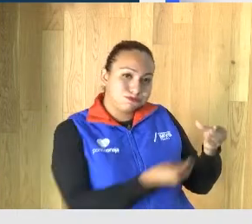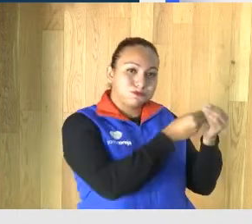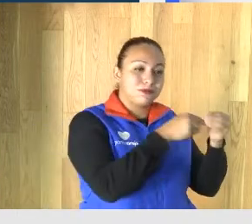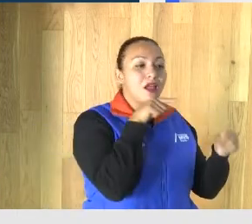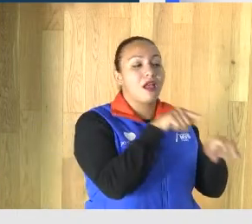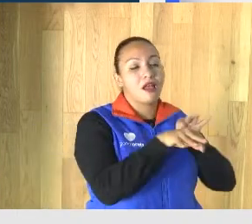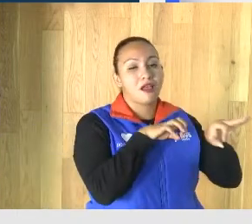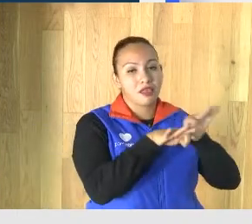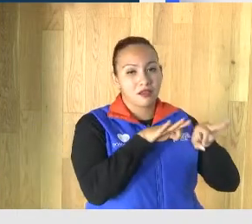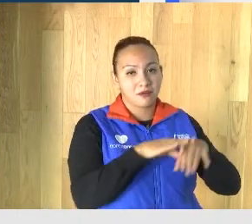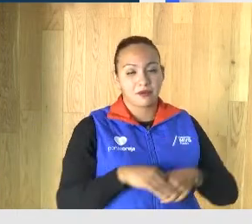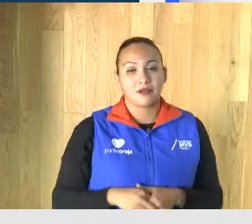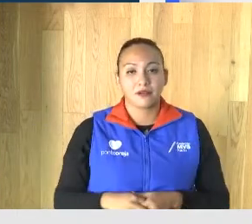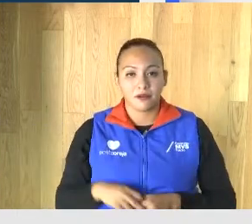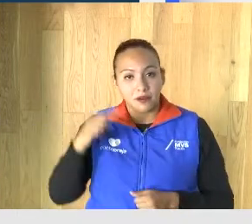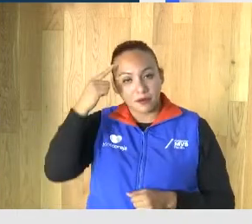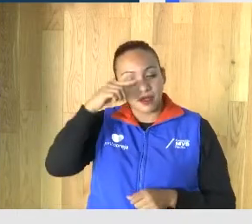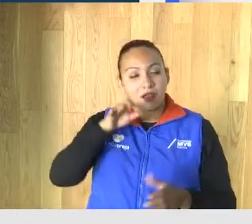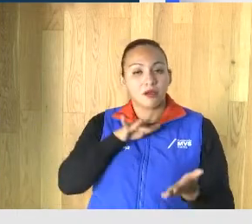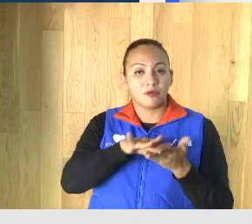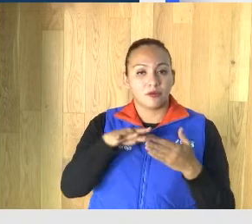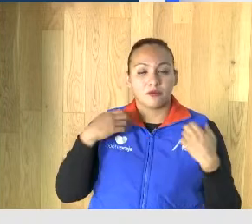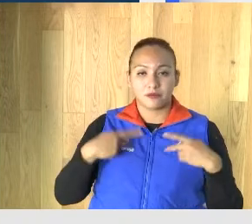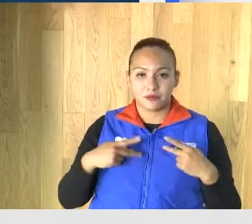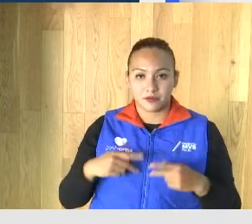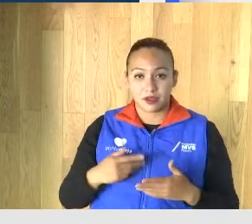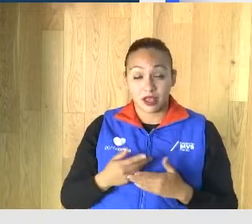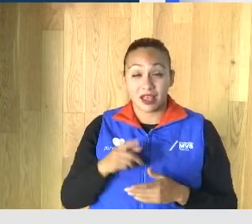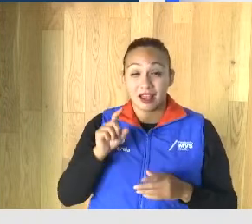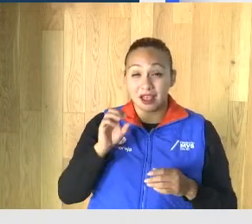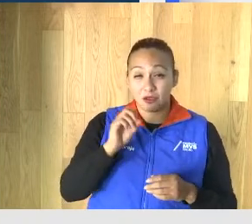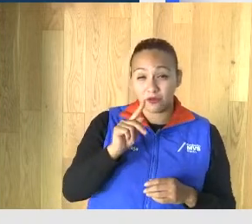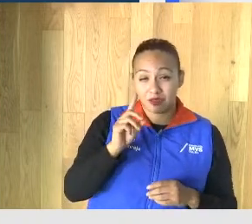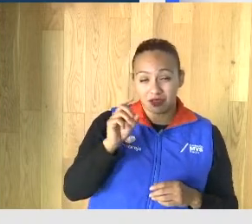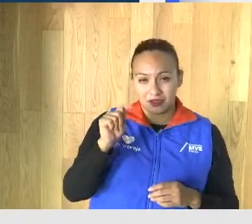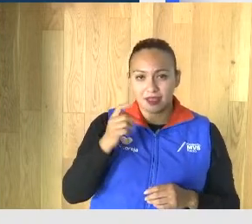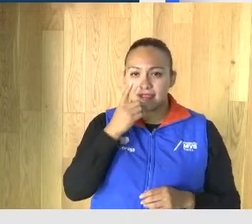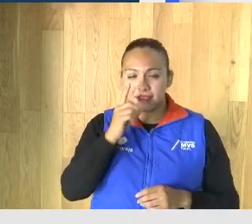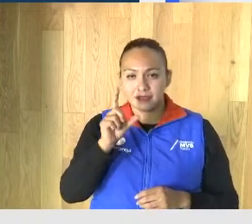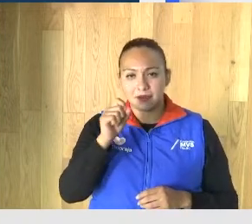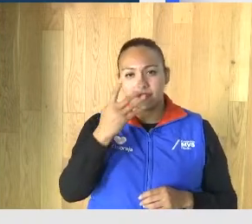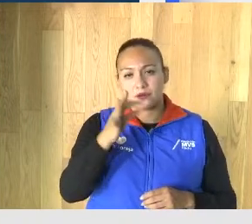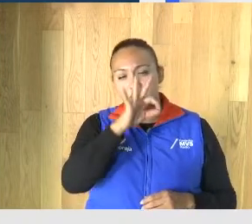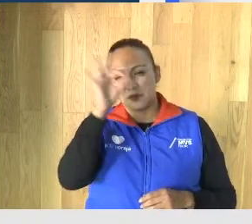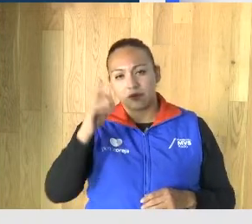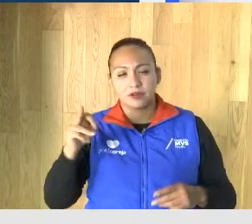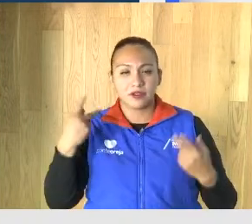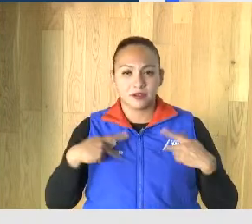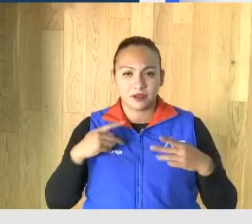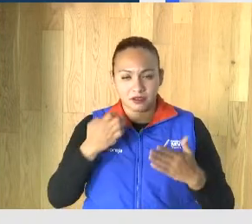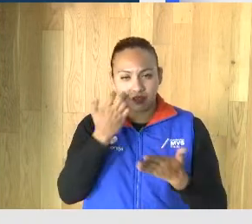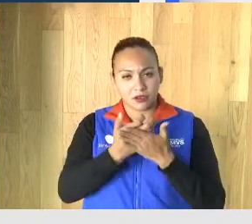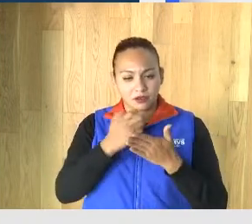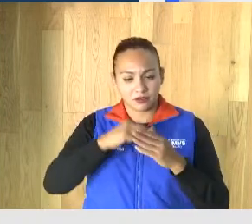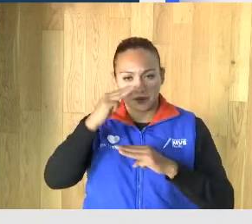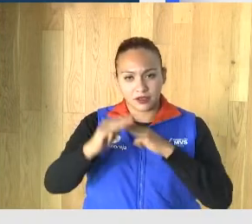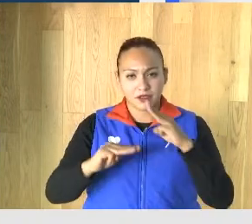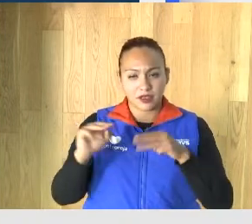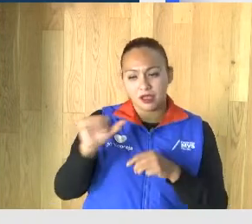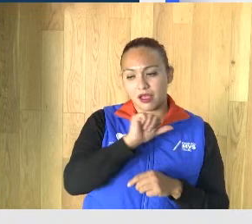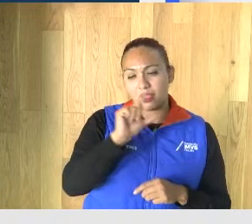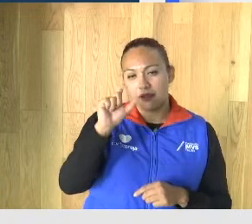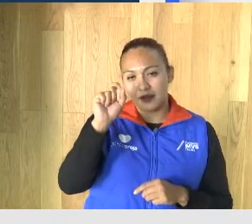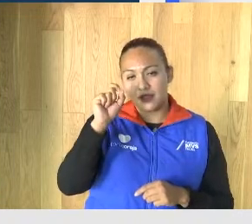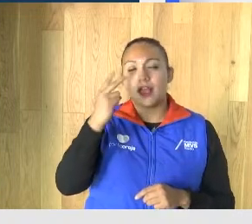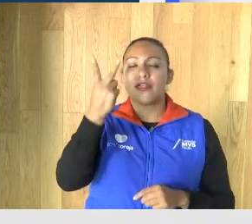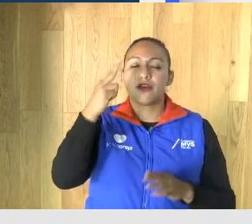tiempo se van a crear, según la OIT, 24 millones de puestos de trabajo vinculados a una economía verde en el mundo hasta el 2030, ¿no? Con